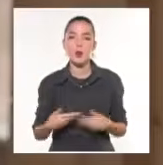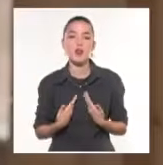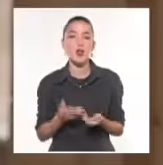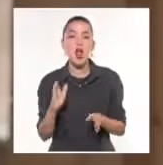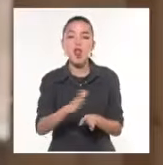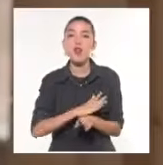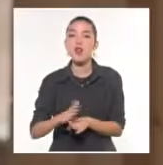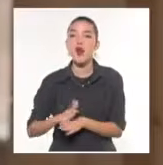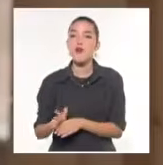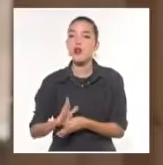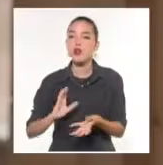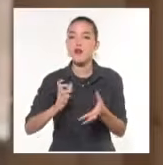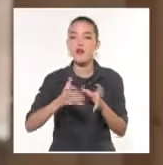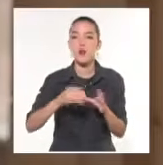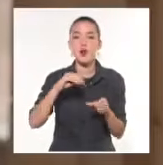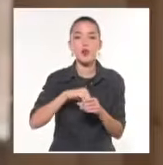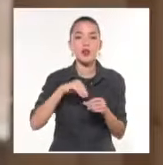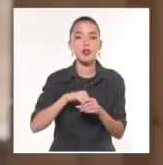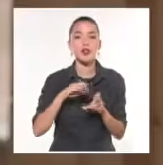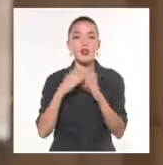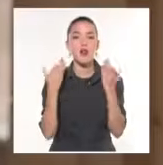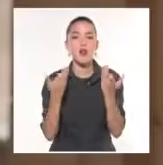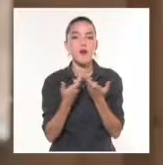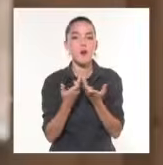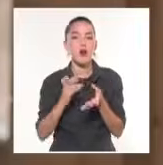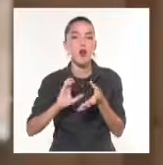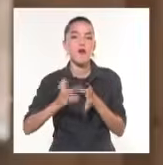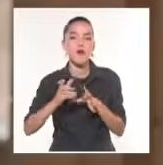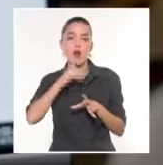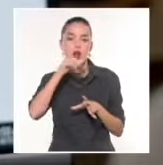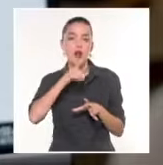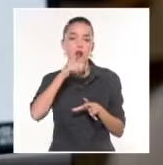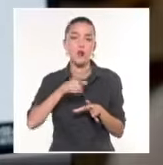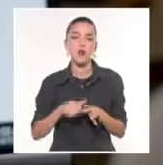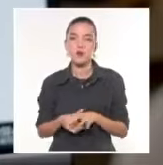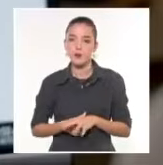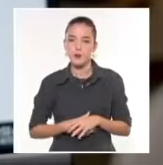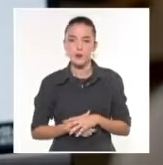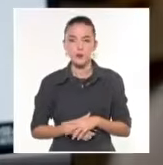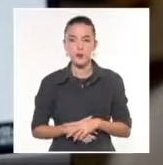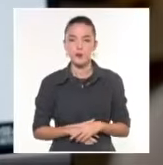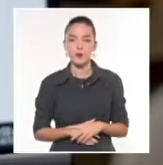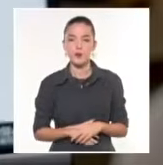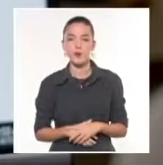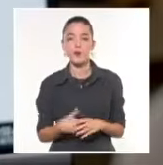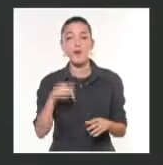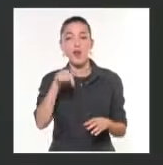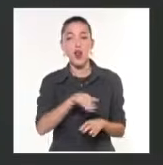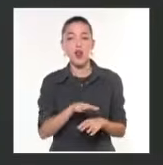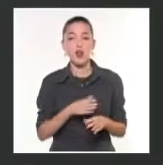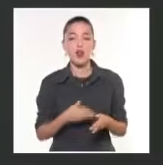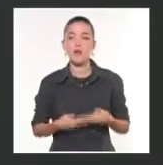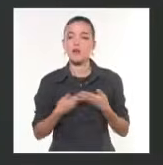va a conformar esa familia de modelos de lenguaje, que es lo que estamos llamando como Cecilia. En la actualidad está disponible un sitio web